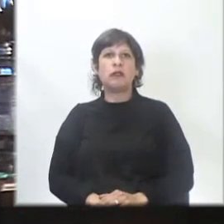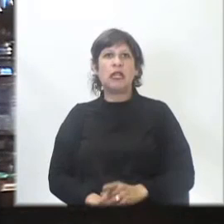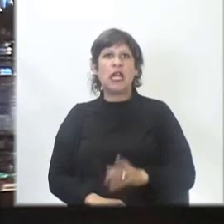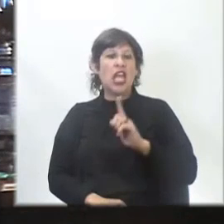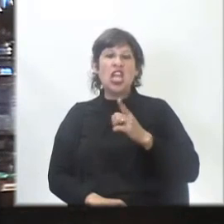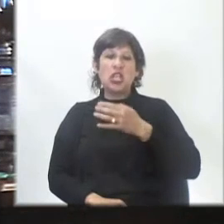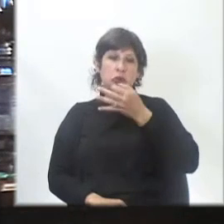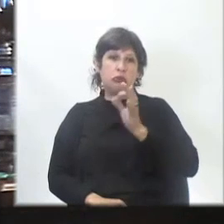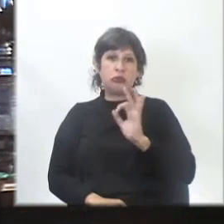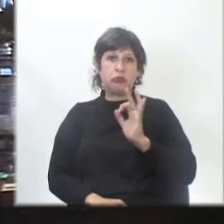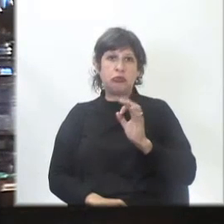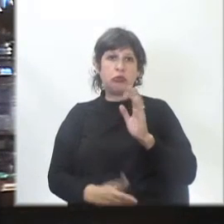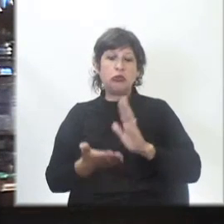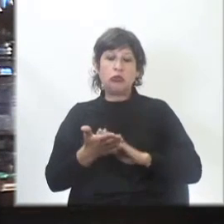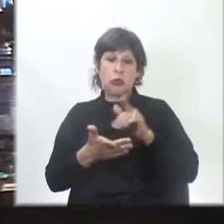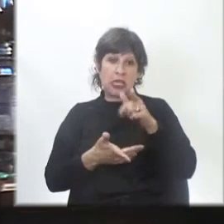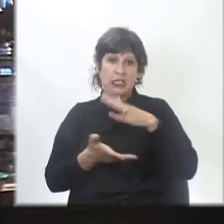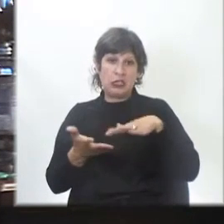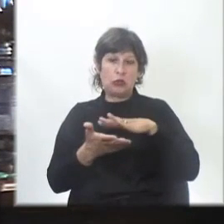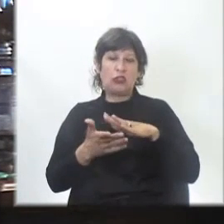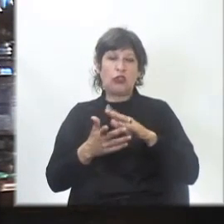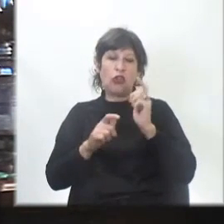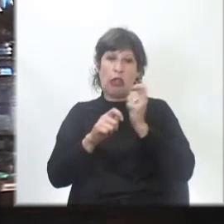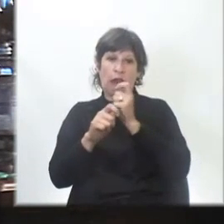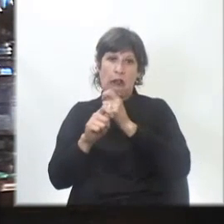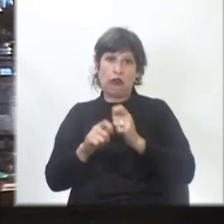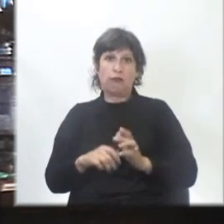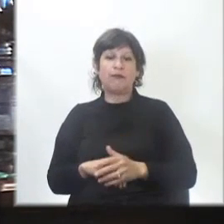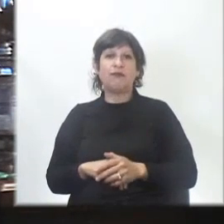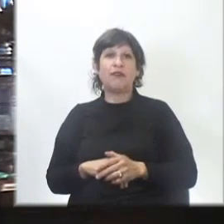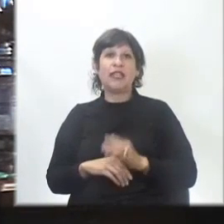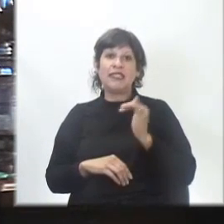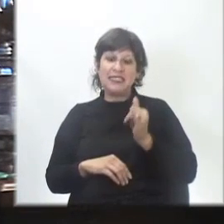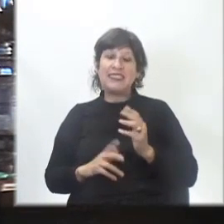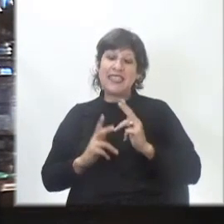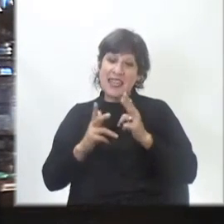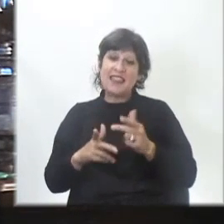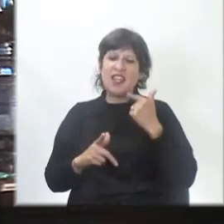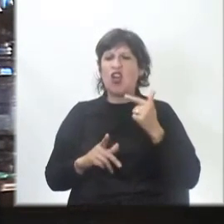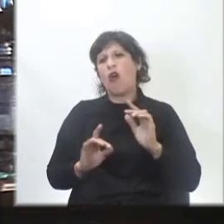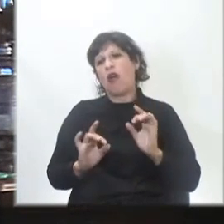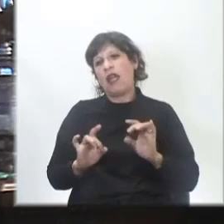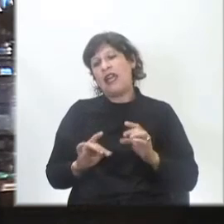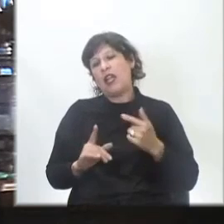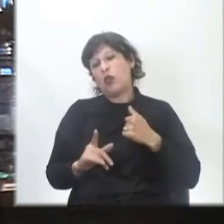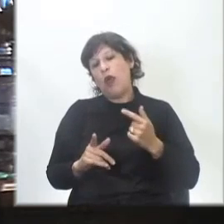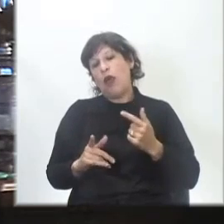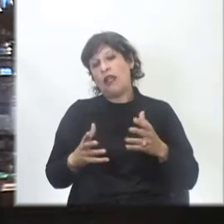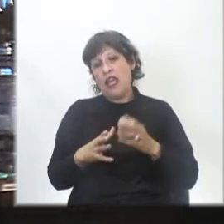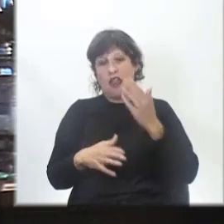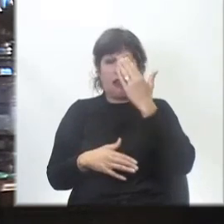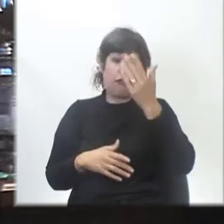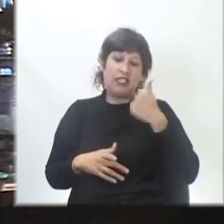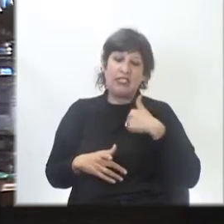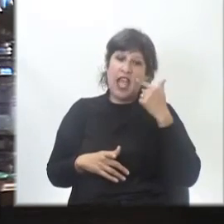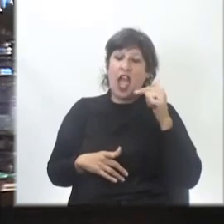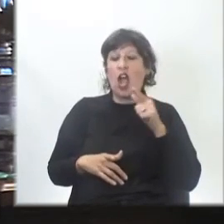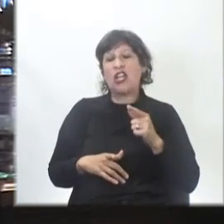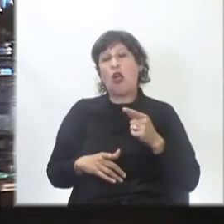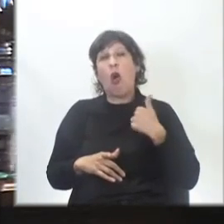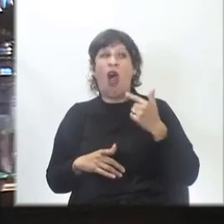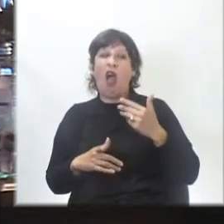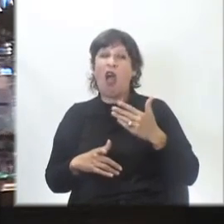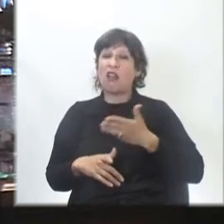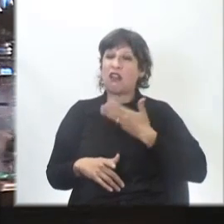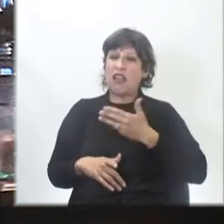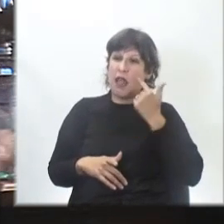este episodio. Sí dijo que era natural que el Frente Amplio cuestionara la compra porque habíamos dejado